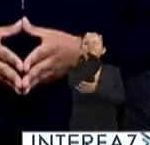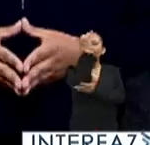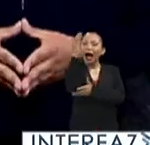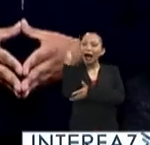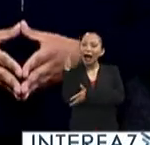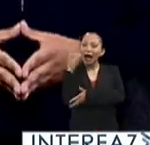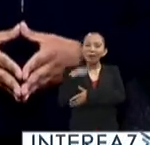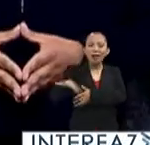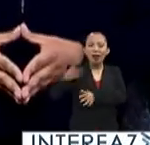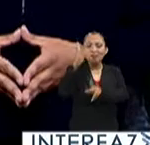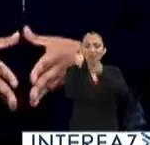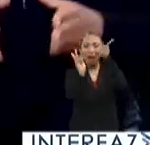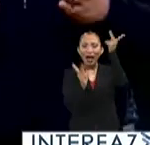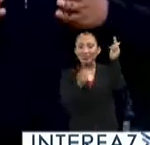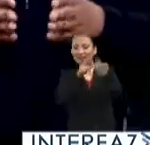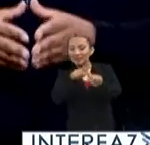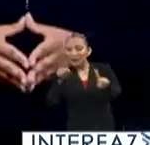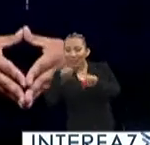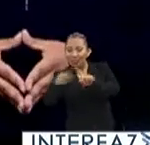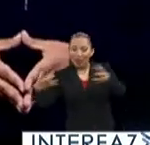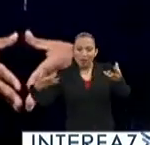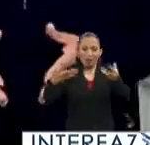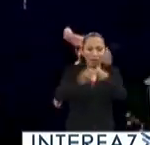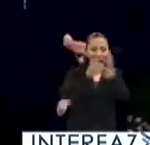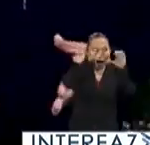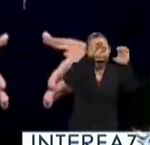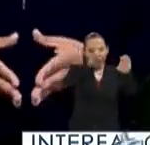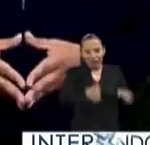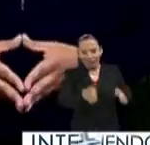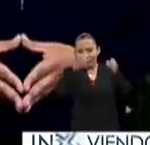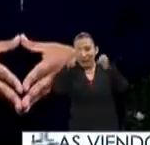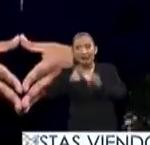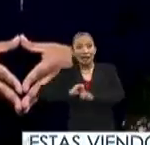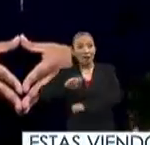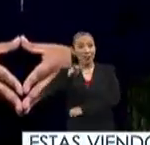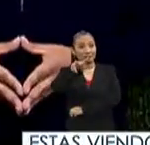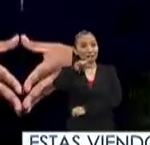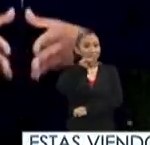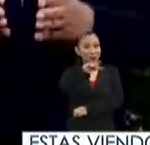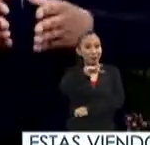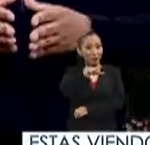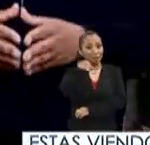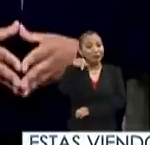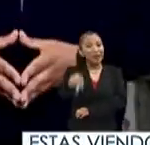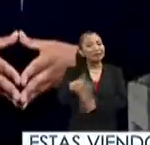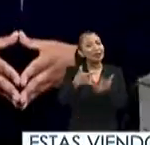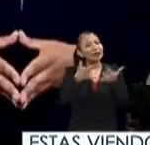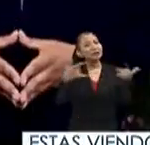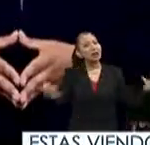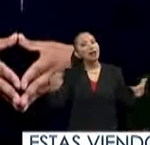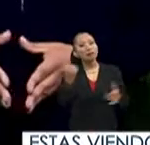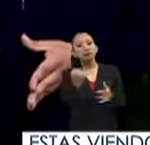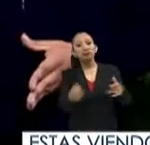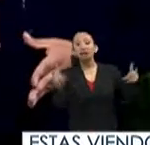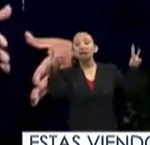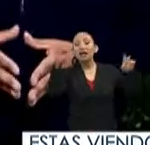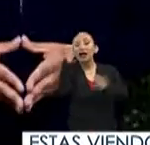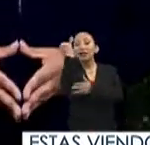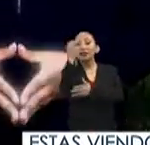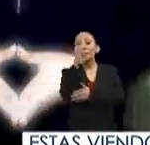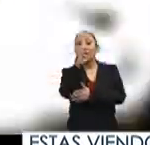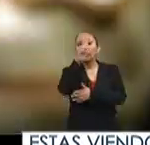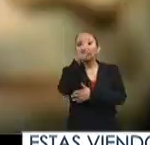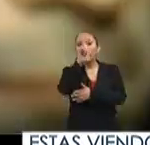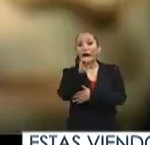con una gran colección botánica que se mezcla con detalles arquitectónicos del siglo XVIII. Esta es la historia del famoso Jardín